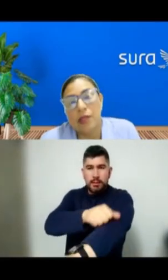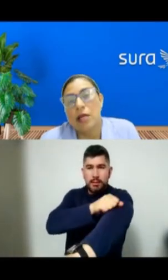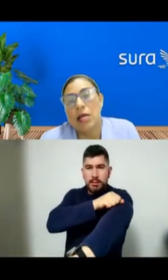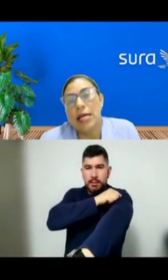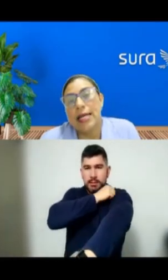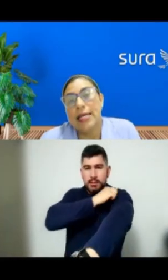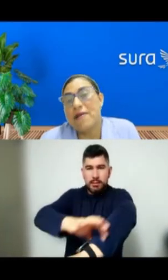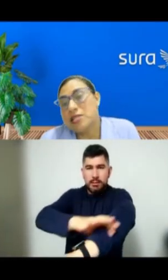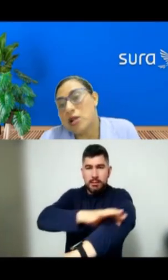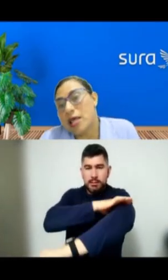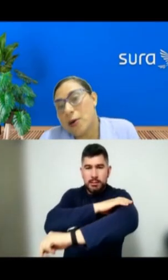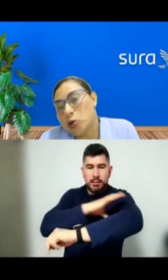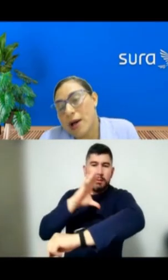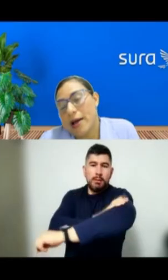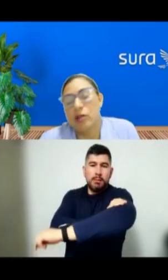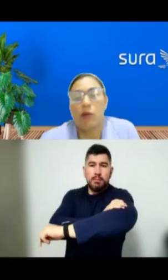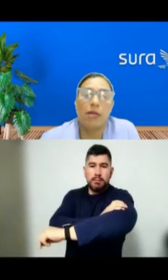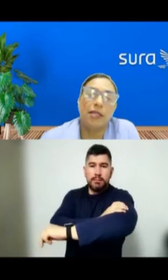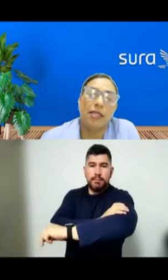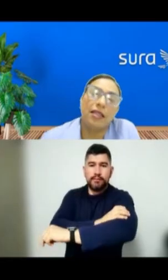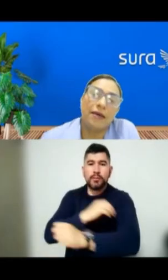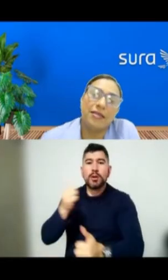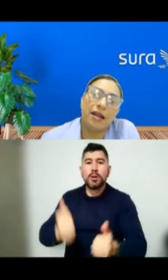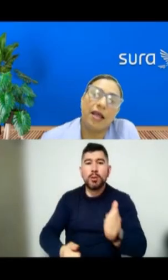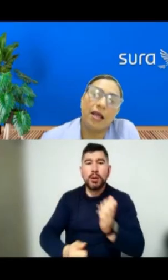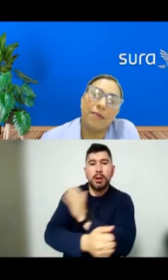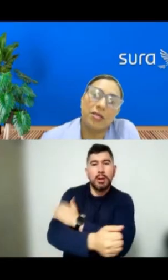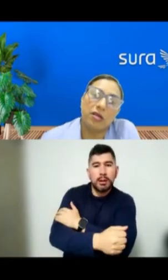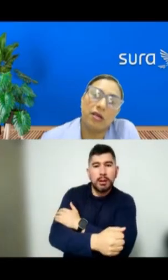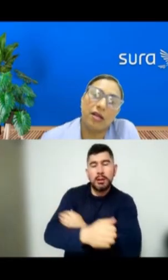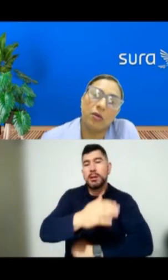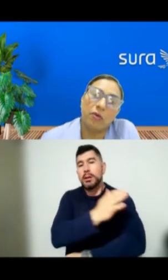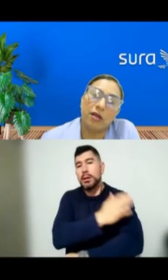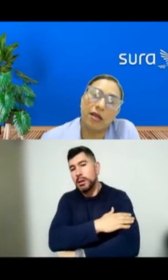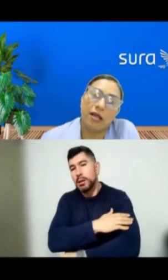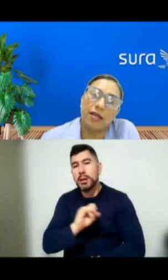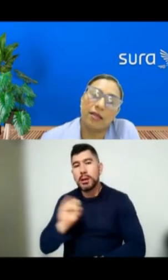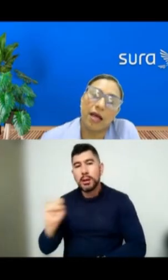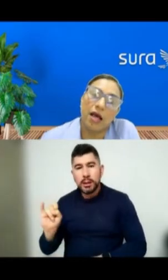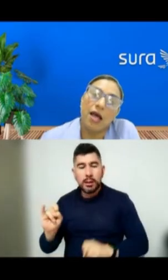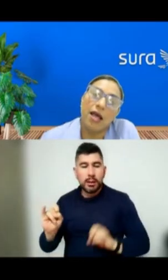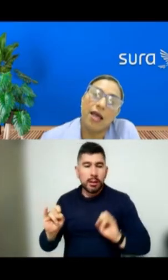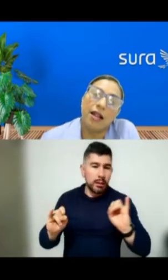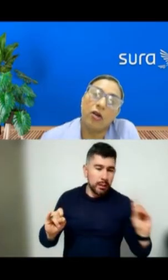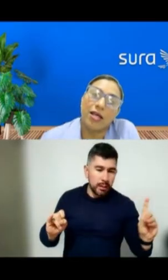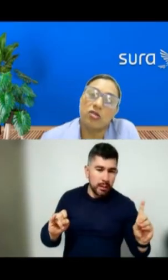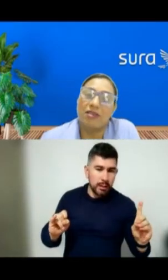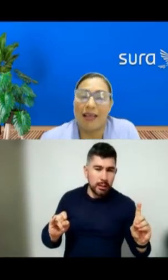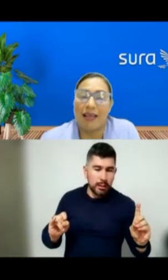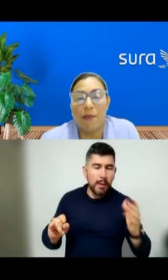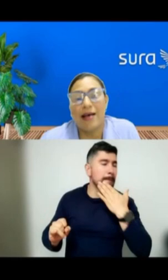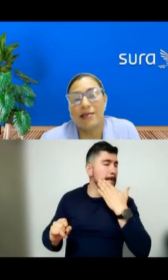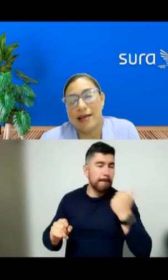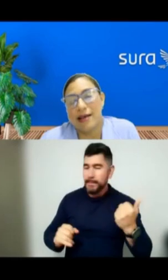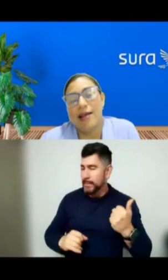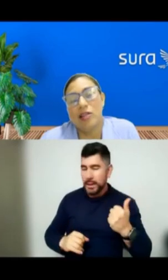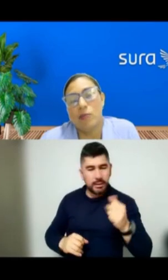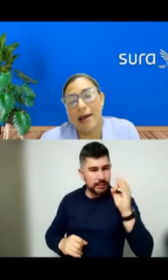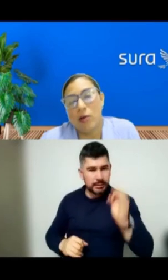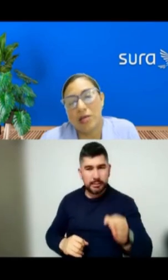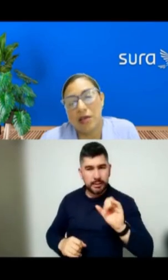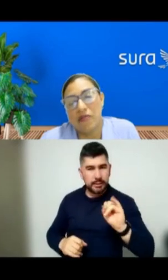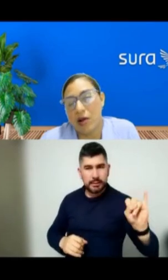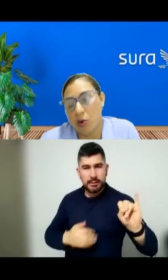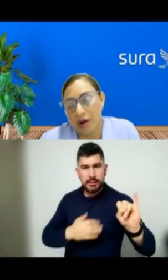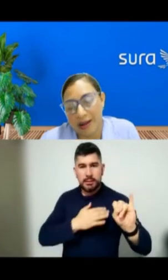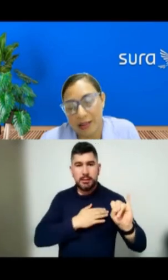arterial. ¿En qué brazo la debo tomar? Normalmente debe ser en el brazo izquierdo porque es el que está, el corazón se irradia más hacia acá